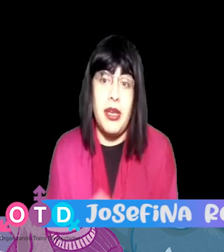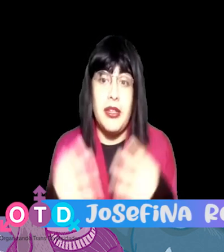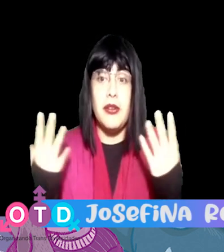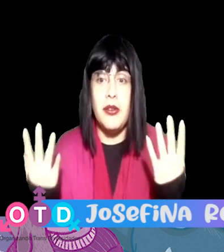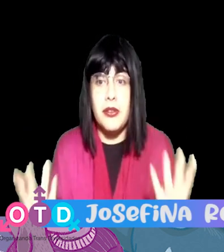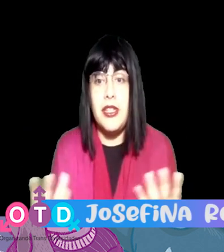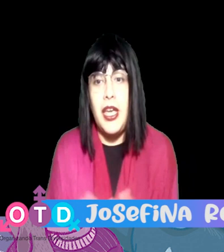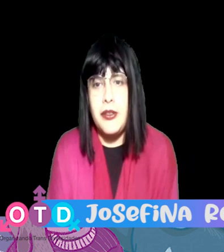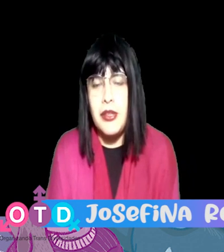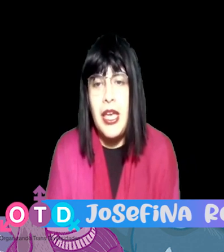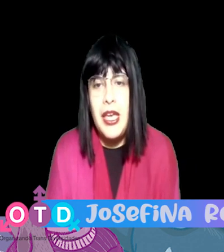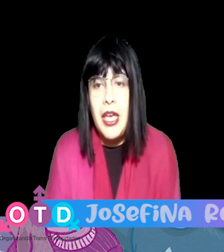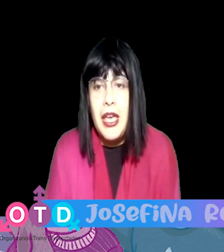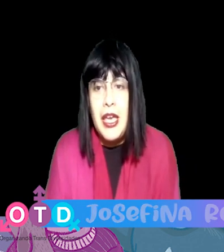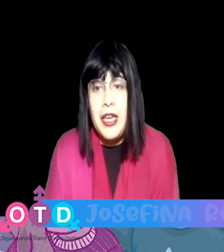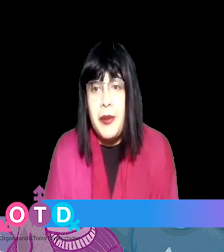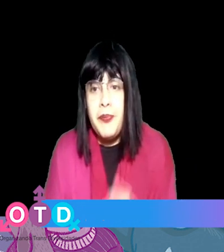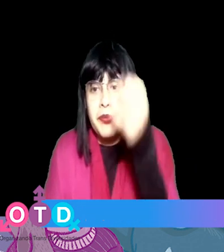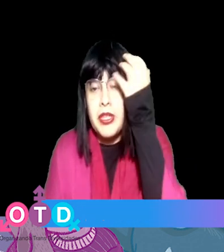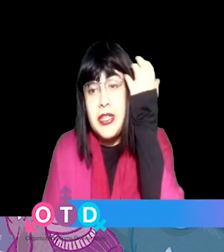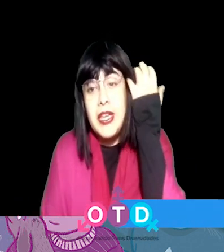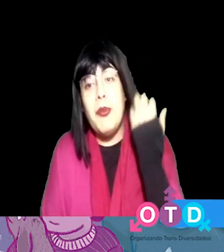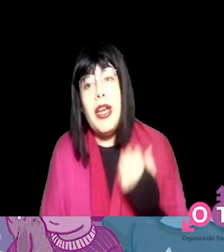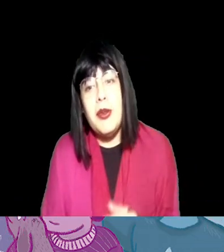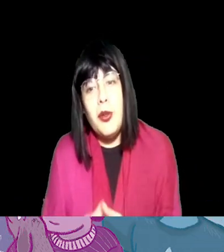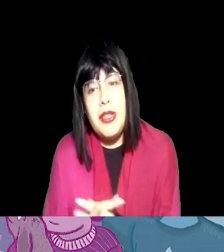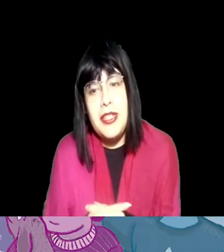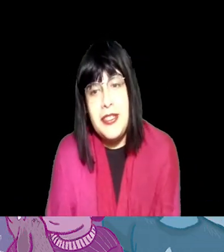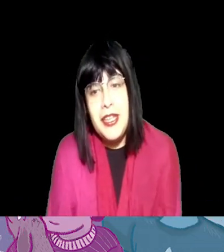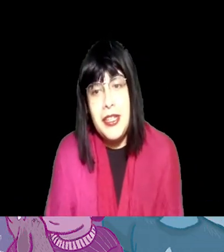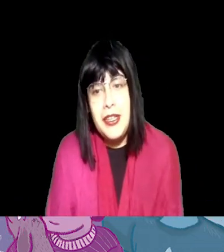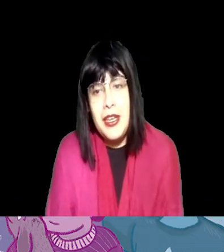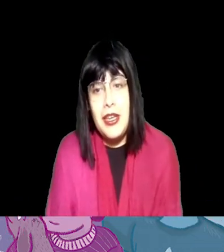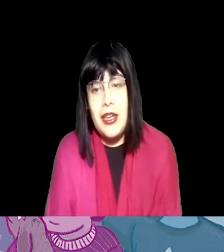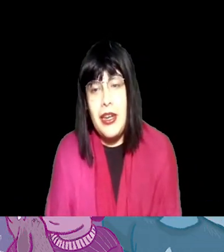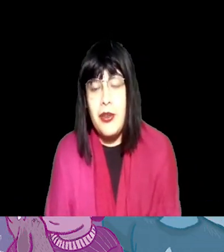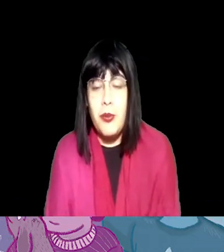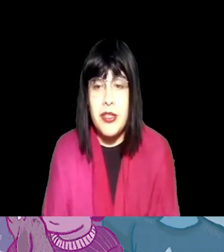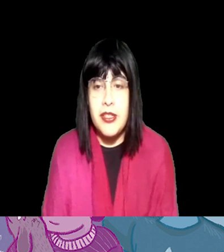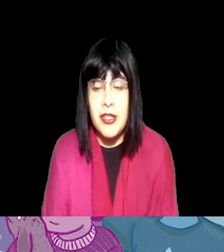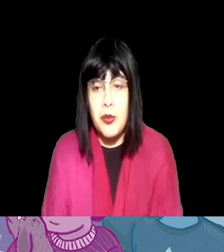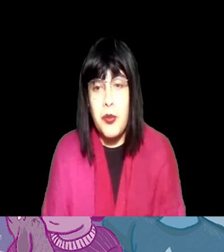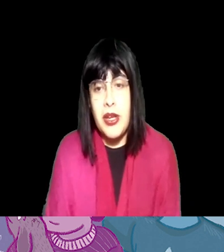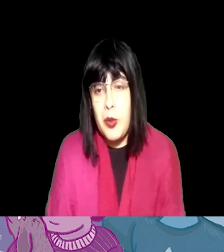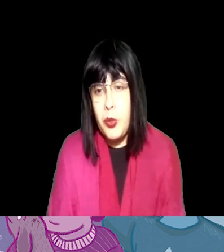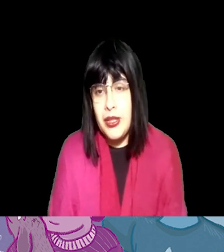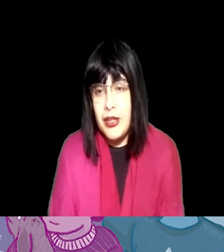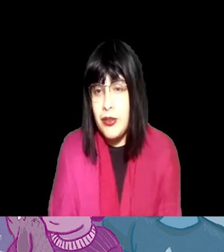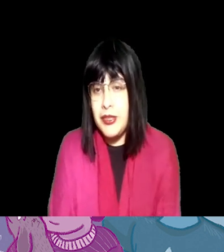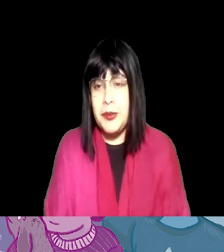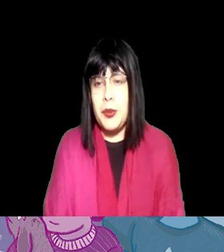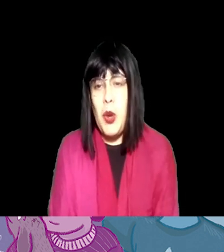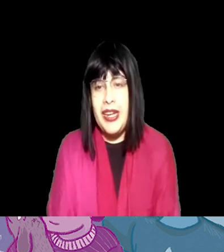hecho, además, en estos 7 años. Y así llegamos al año 2017. El año 2017 estuvo marcado